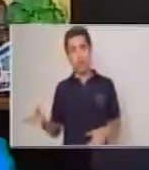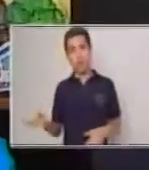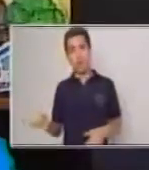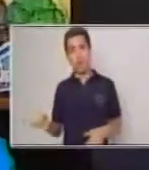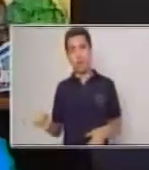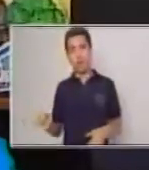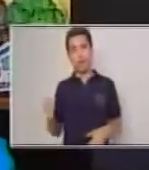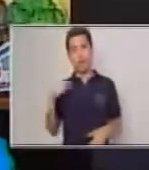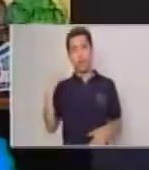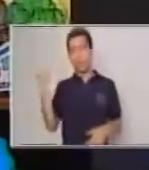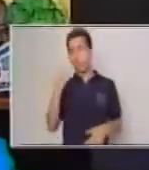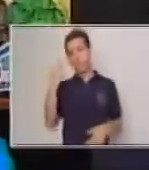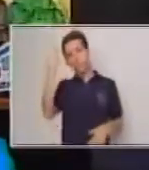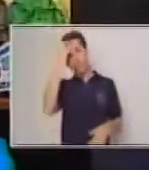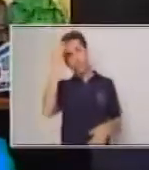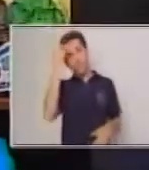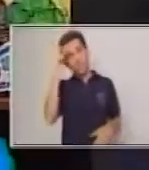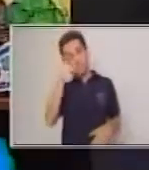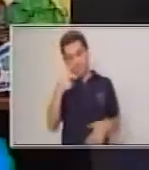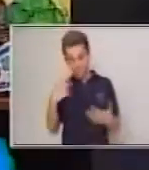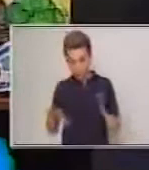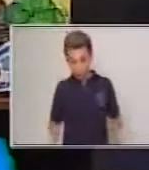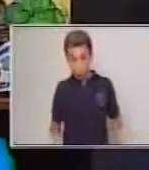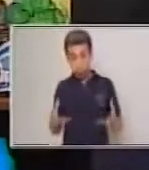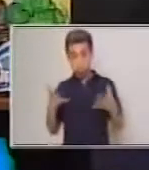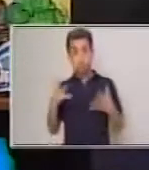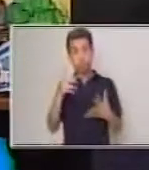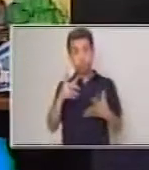tus deberes que has desarrollado con